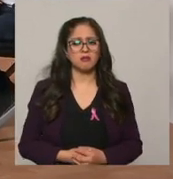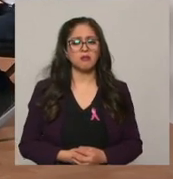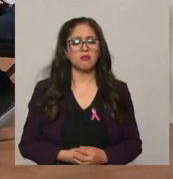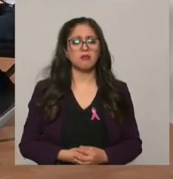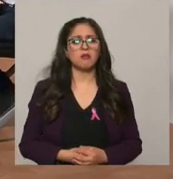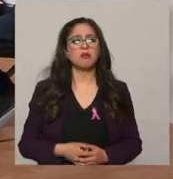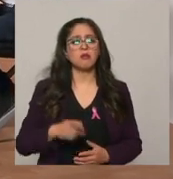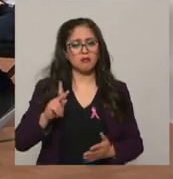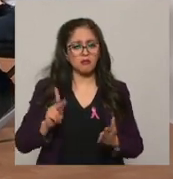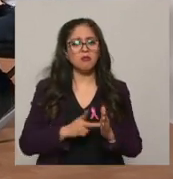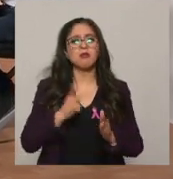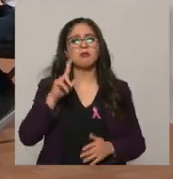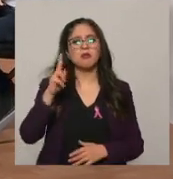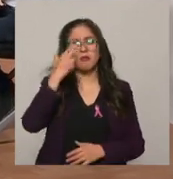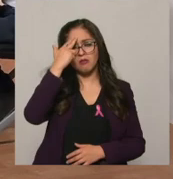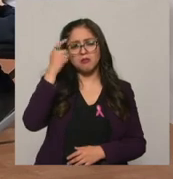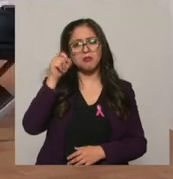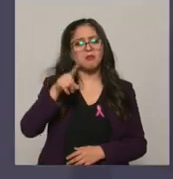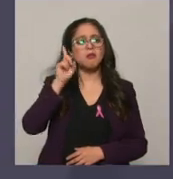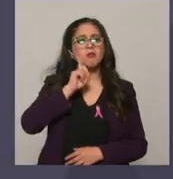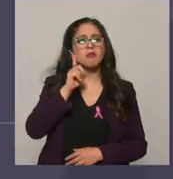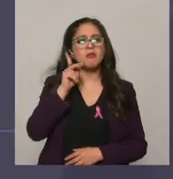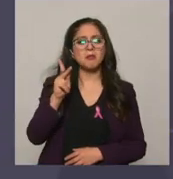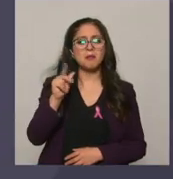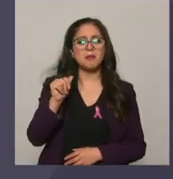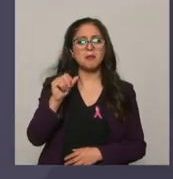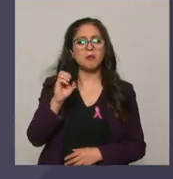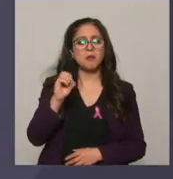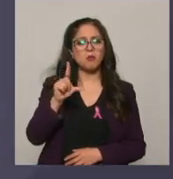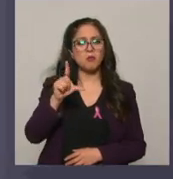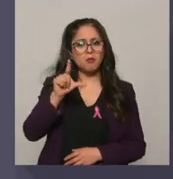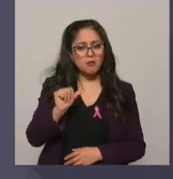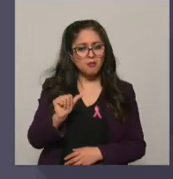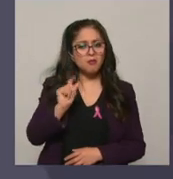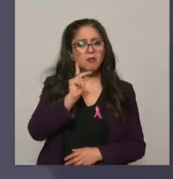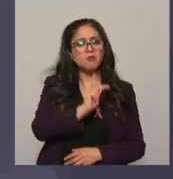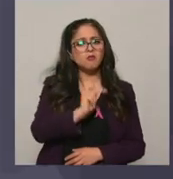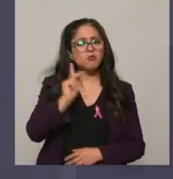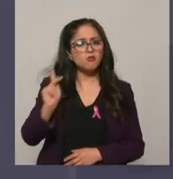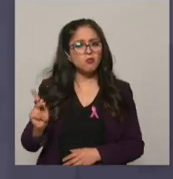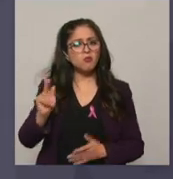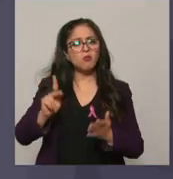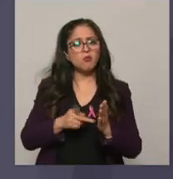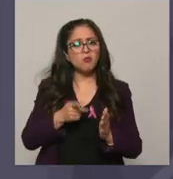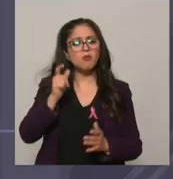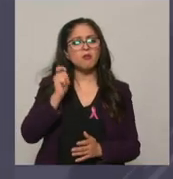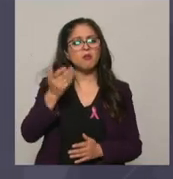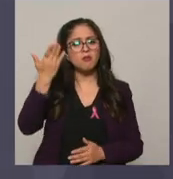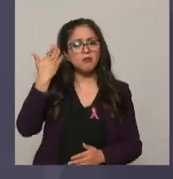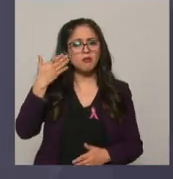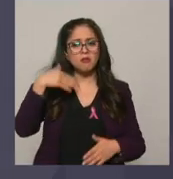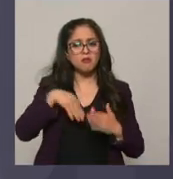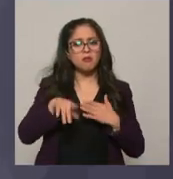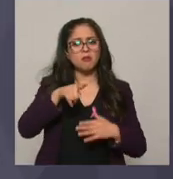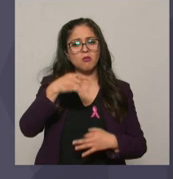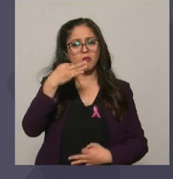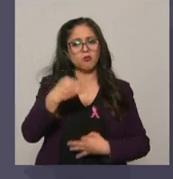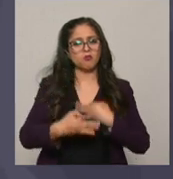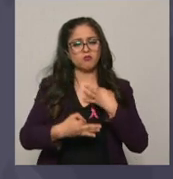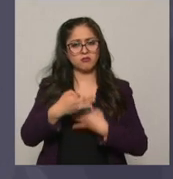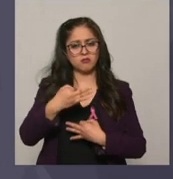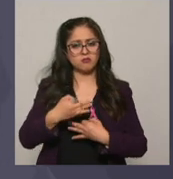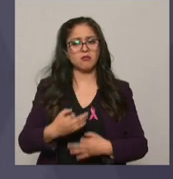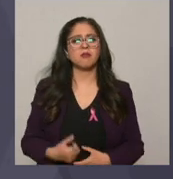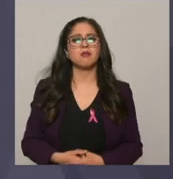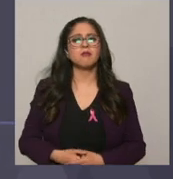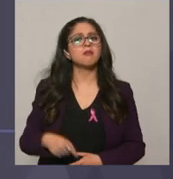caso de Paola, ¿no? Porque es exactamente el mismo esquema el que se repite en los temas de acceso a la justicia. Tienes